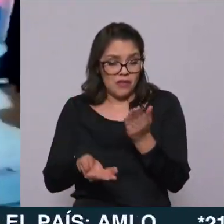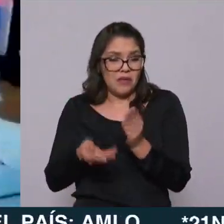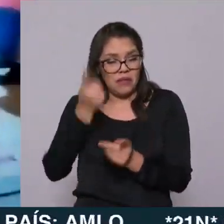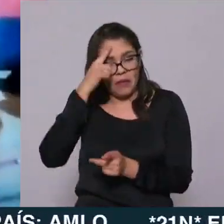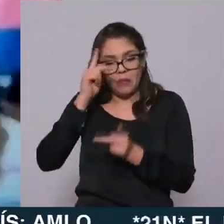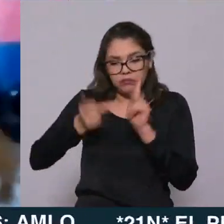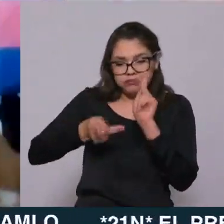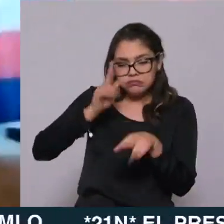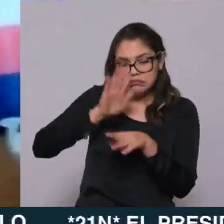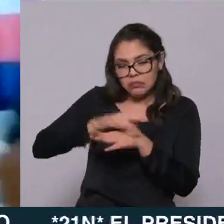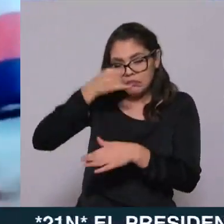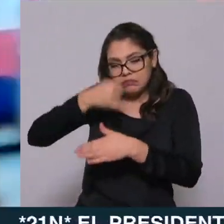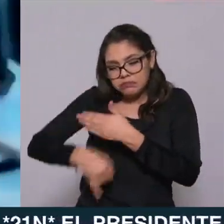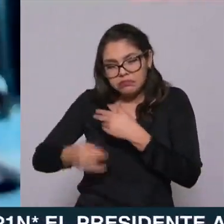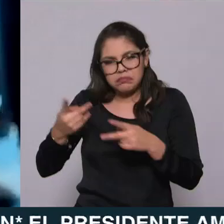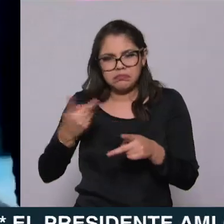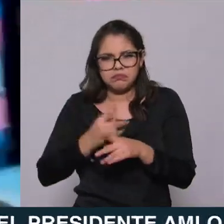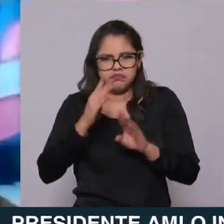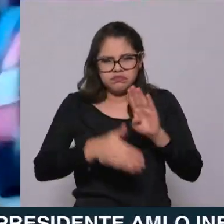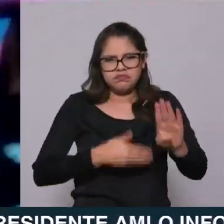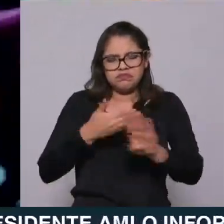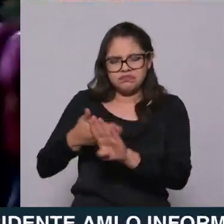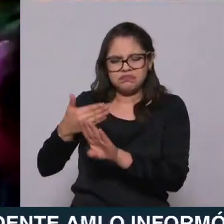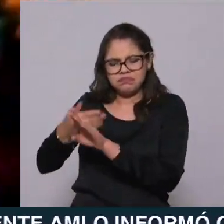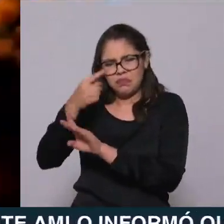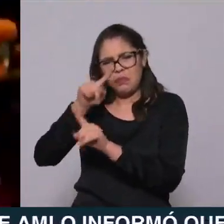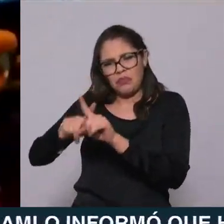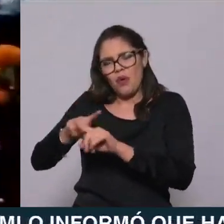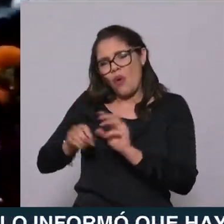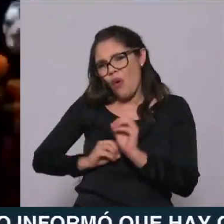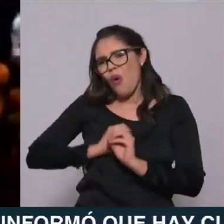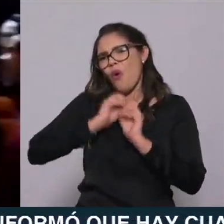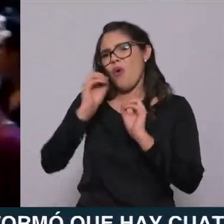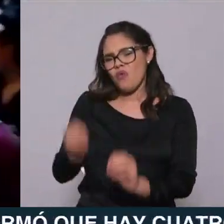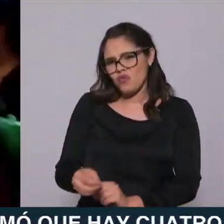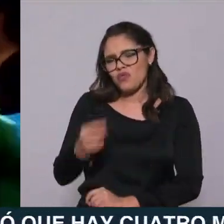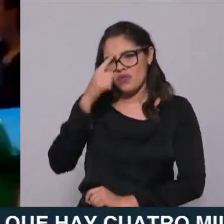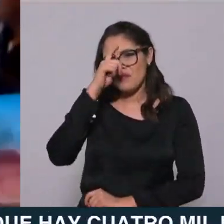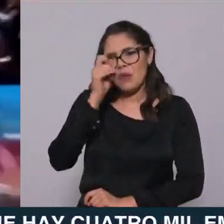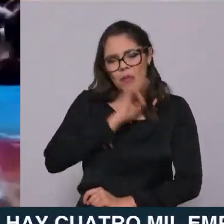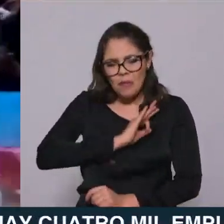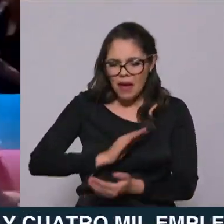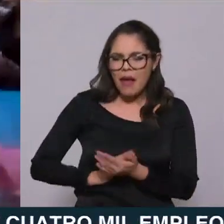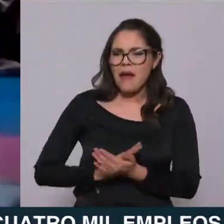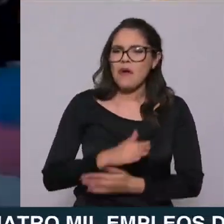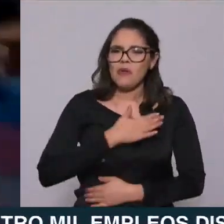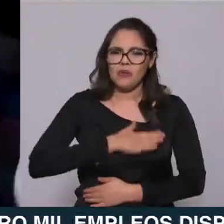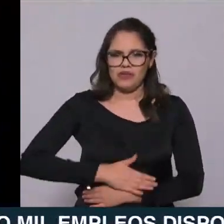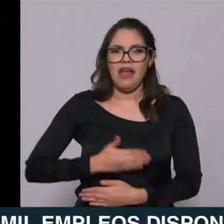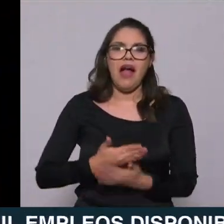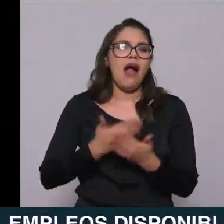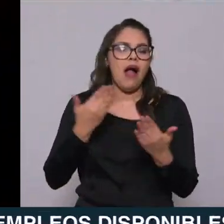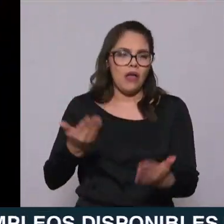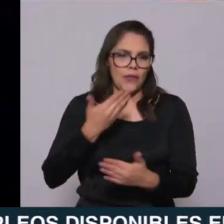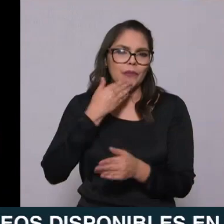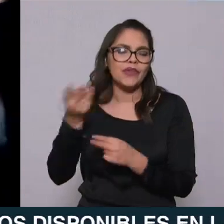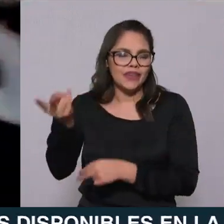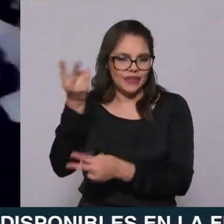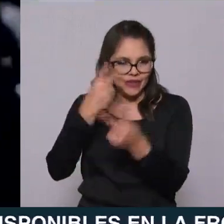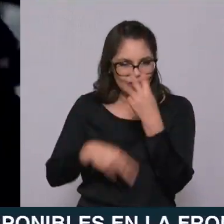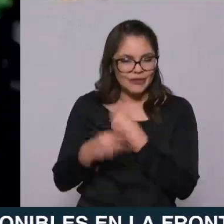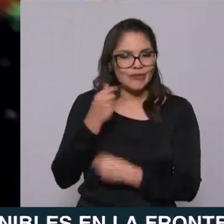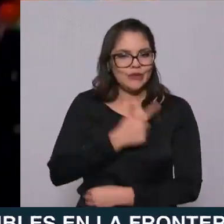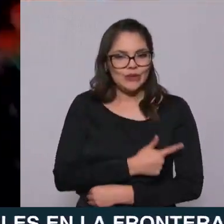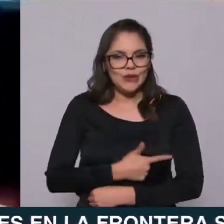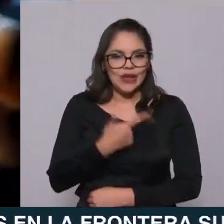hacia este sector de la población y sobre los pendientes jurídicos para que accedan pues a la justicia, recibimos esta noche y con muchísimo gusto